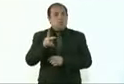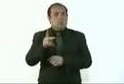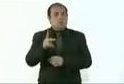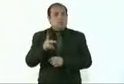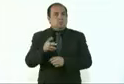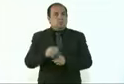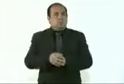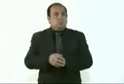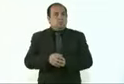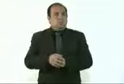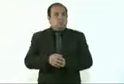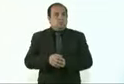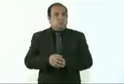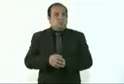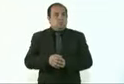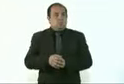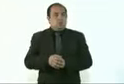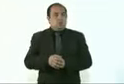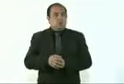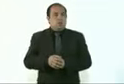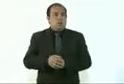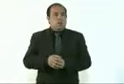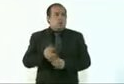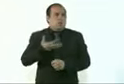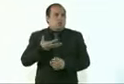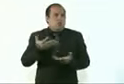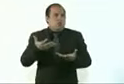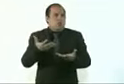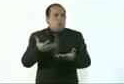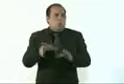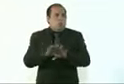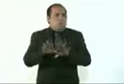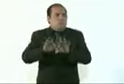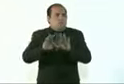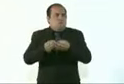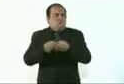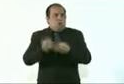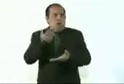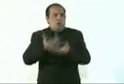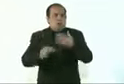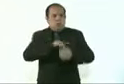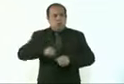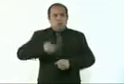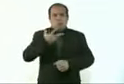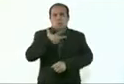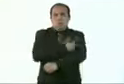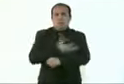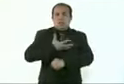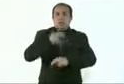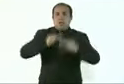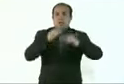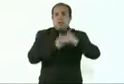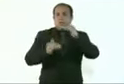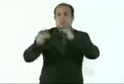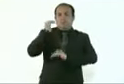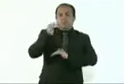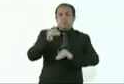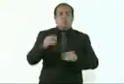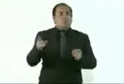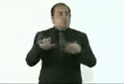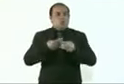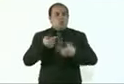sentido porque hoy estamos vacunados y el nivel de vacunación de la ciudad es muy alto. Entonces, no se va a cerrar la